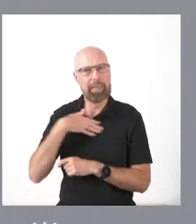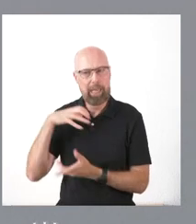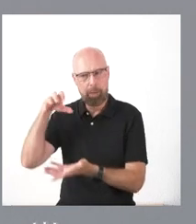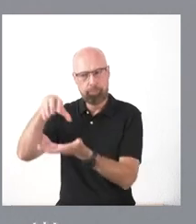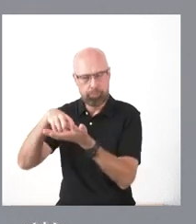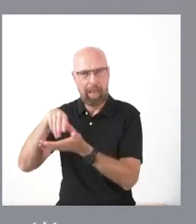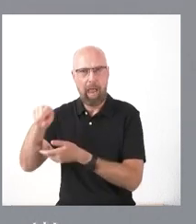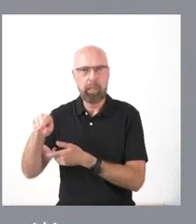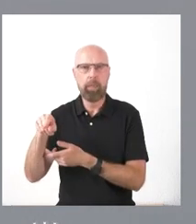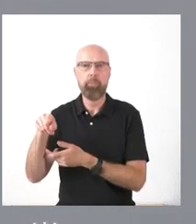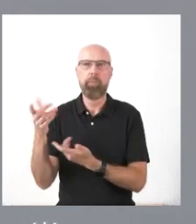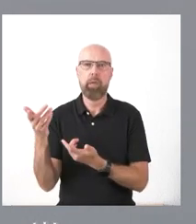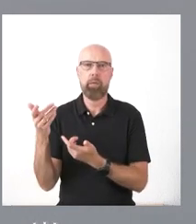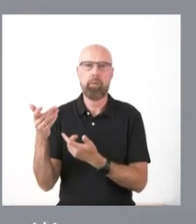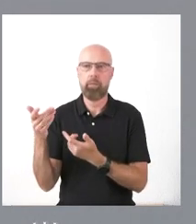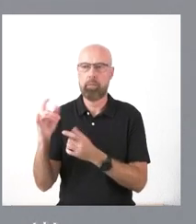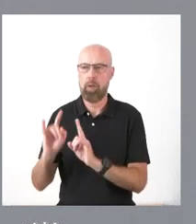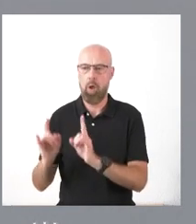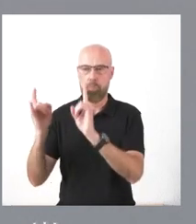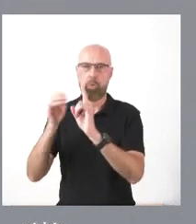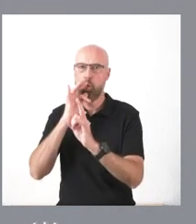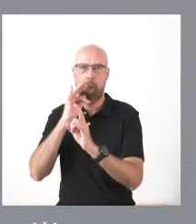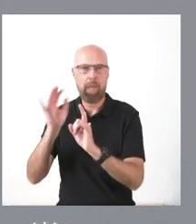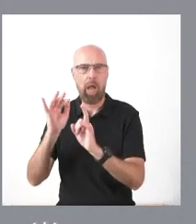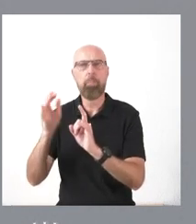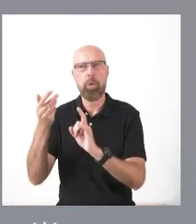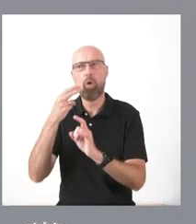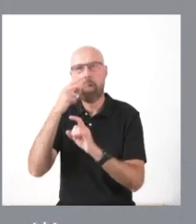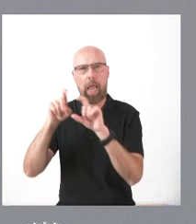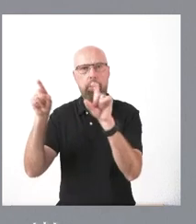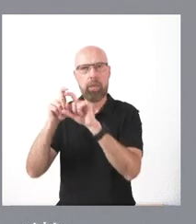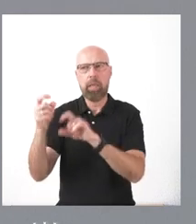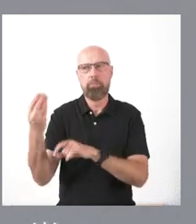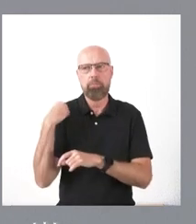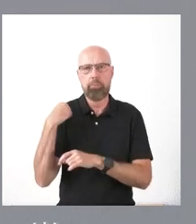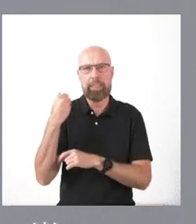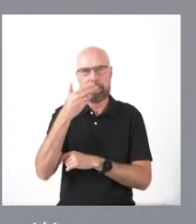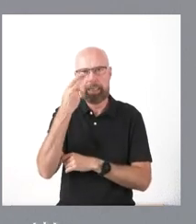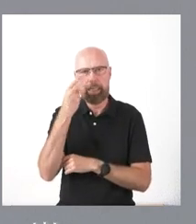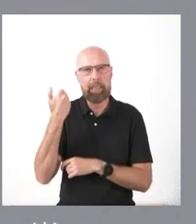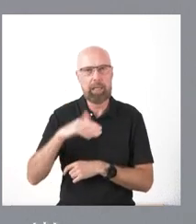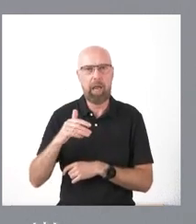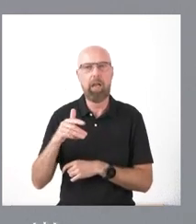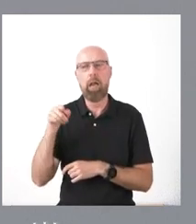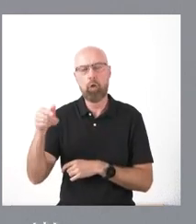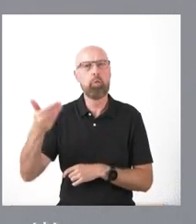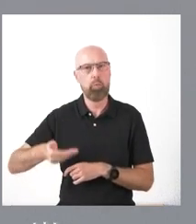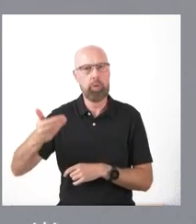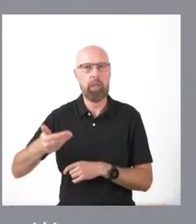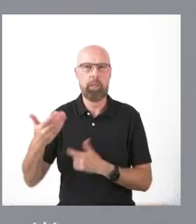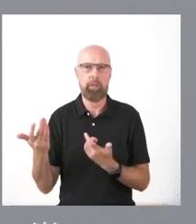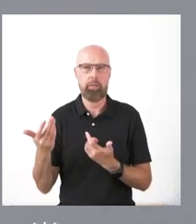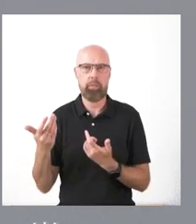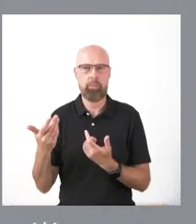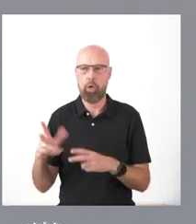sin haber siquiera finalizado el proceso de Urbanización esto es un elemento muy reseñable que se puedan vender y demandar parcelas antes incluso de